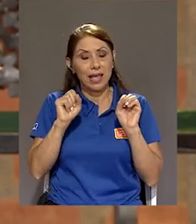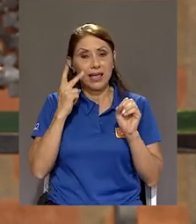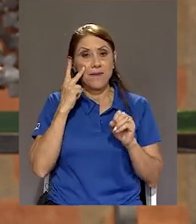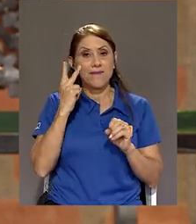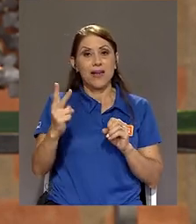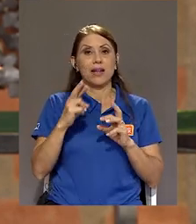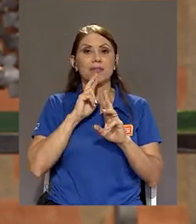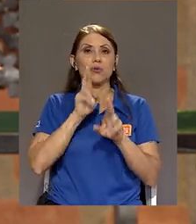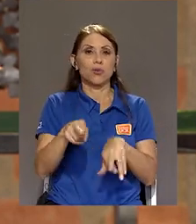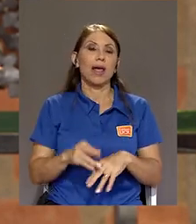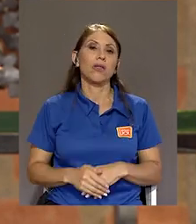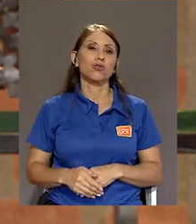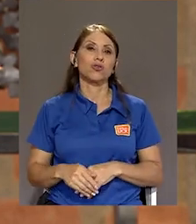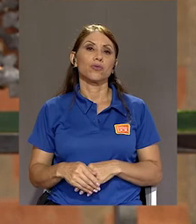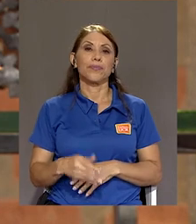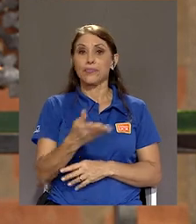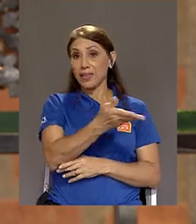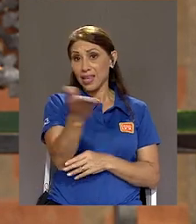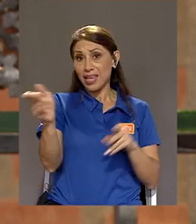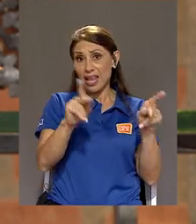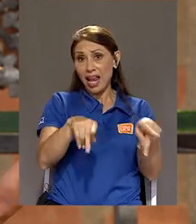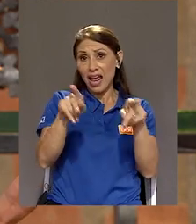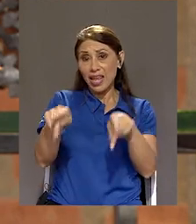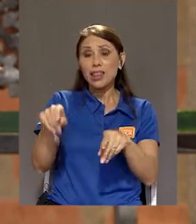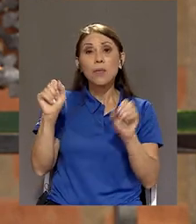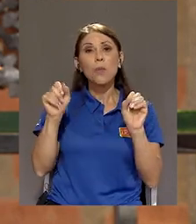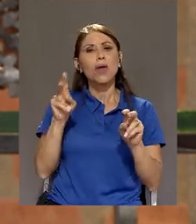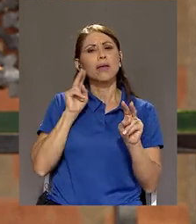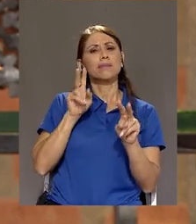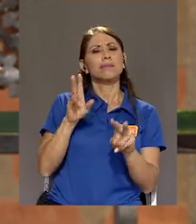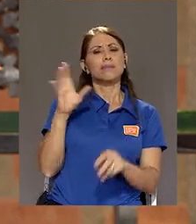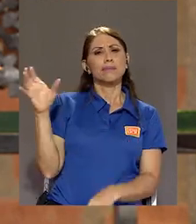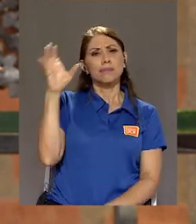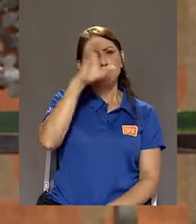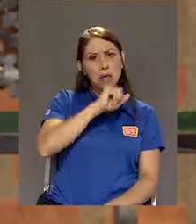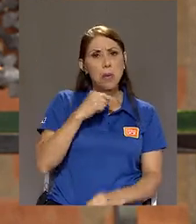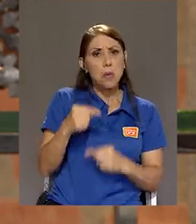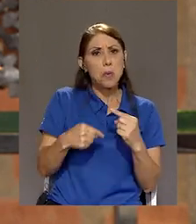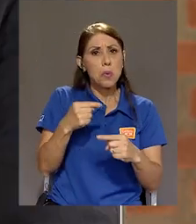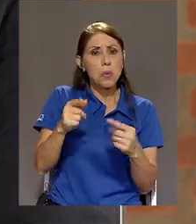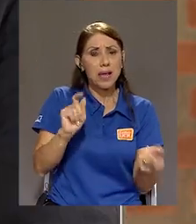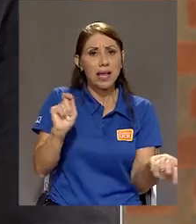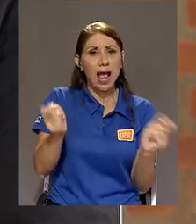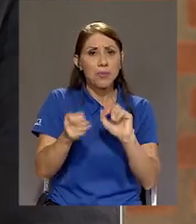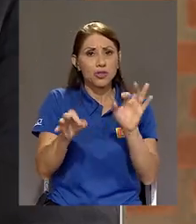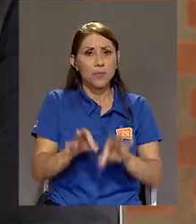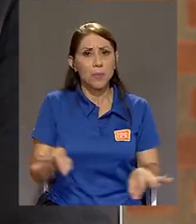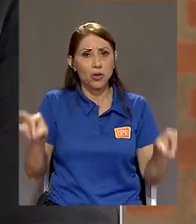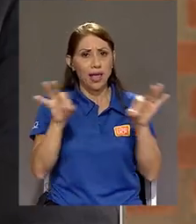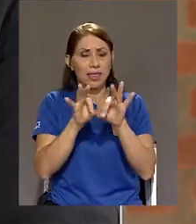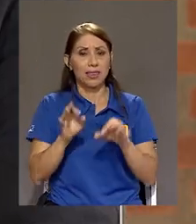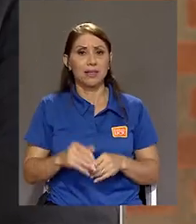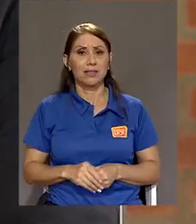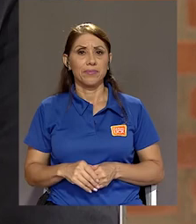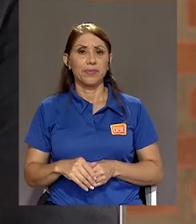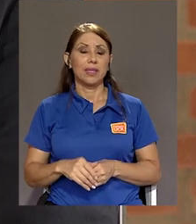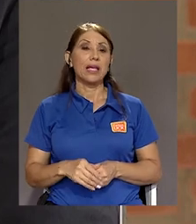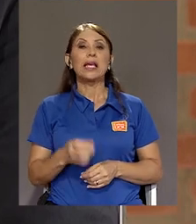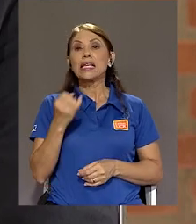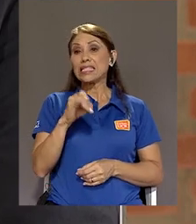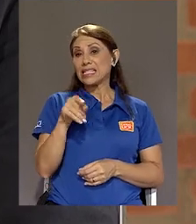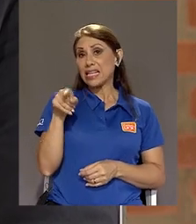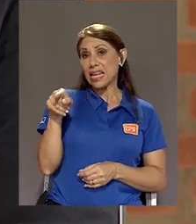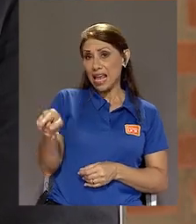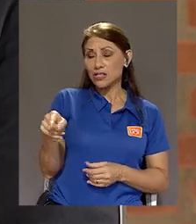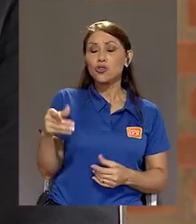verse y que la gente de alguna manera pueda empezar a percibir que van a haber cambios importantes. Si esto se enmarca dentro de